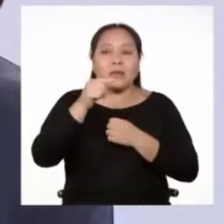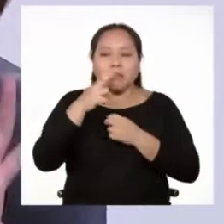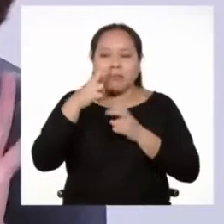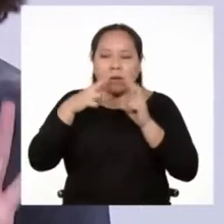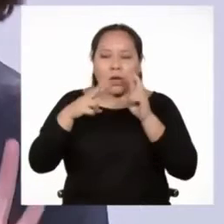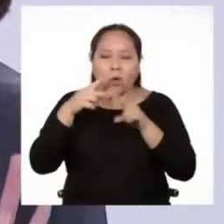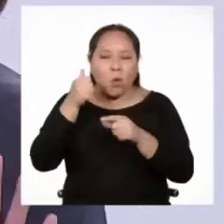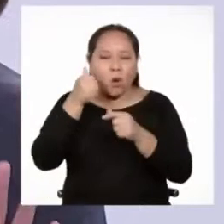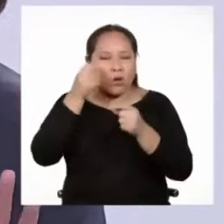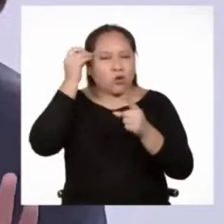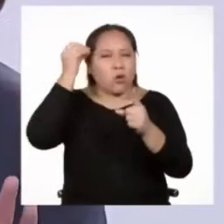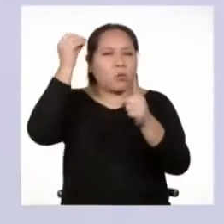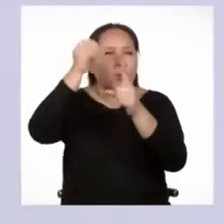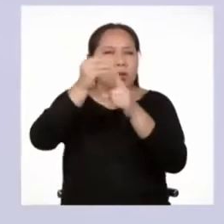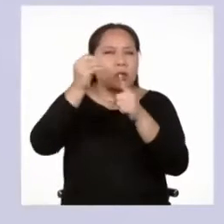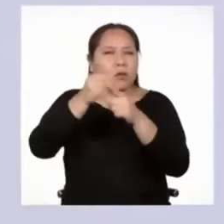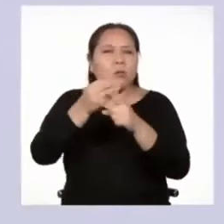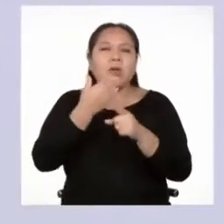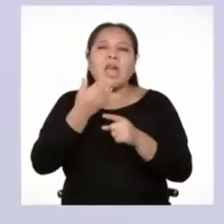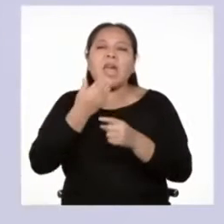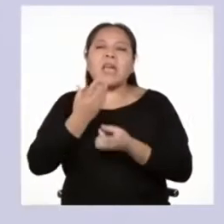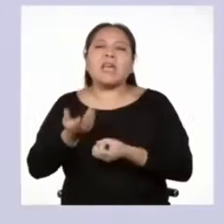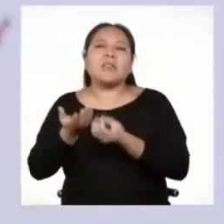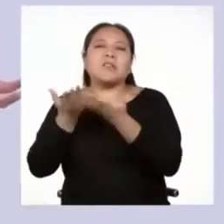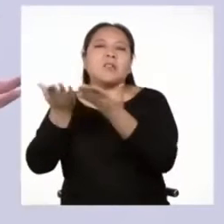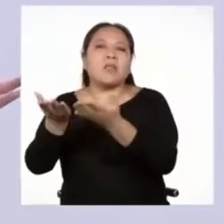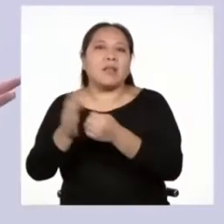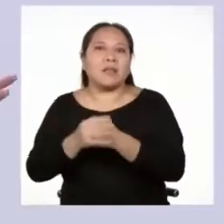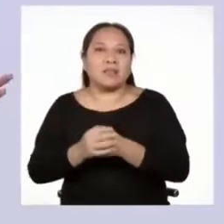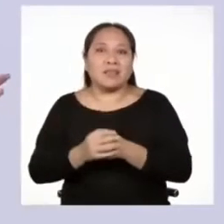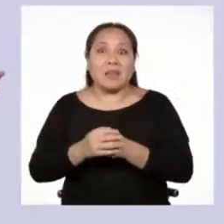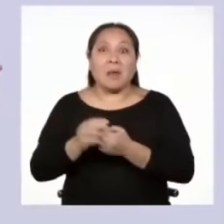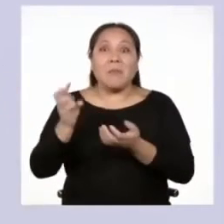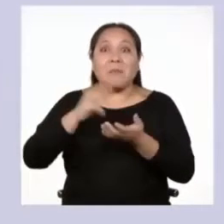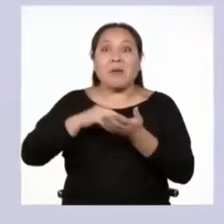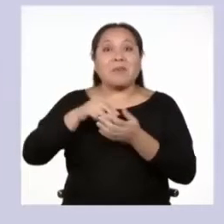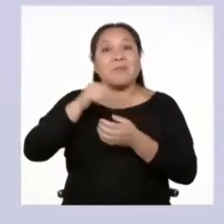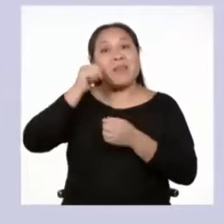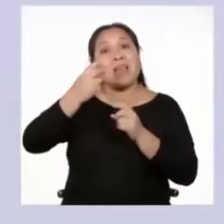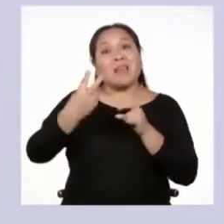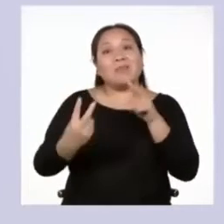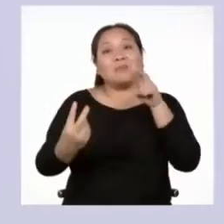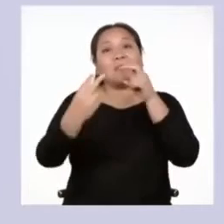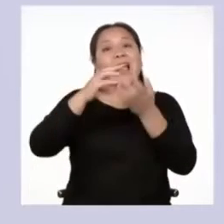cuál es su propósito y su audiencia. Y sin más, nos vemos mañana en otra edición de Aprendo en Casa.